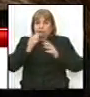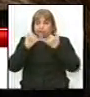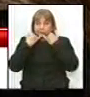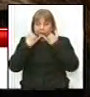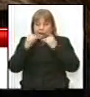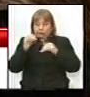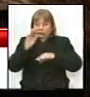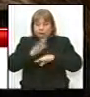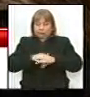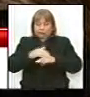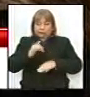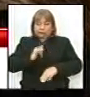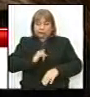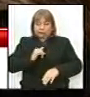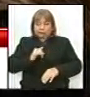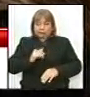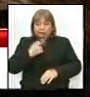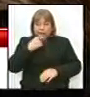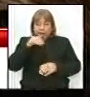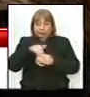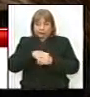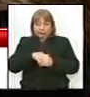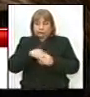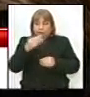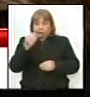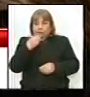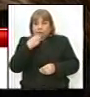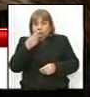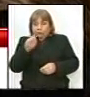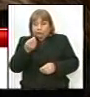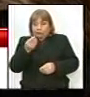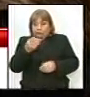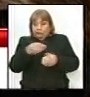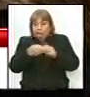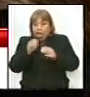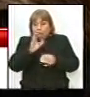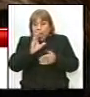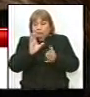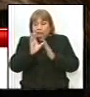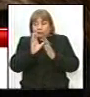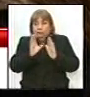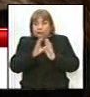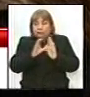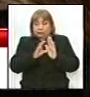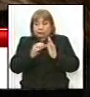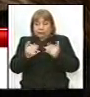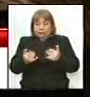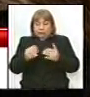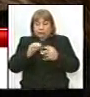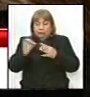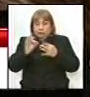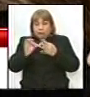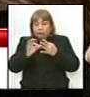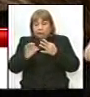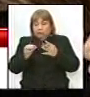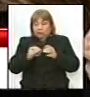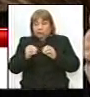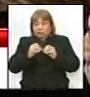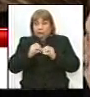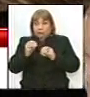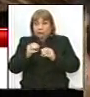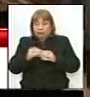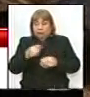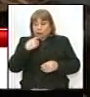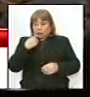y yo no voté en ese momento porque se trata de infracciones constitucionales los hechos que hoy día se describe inclusive el